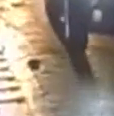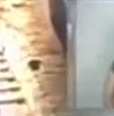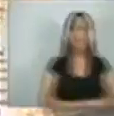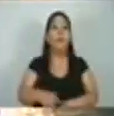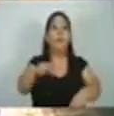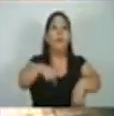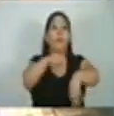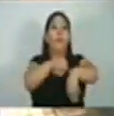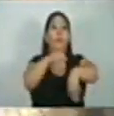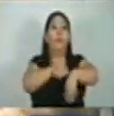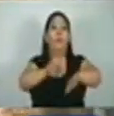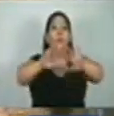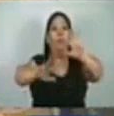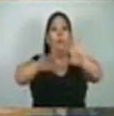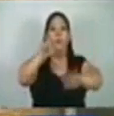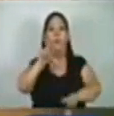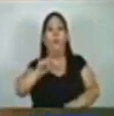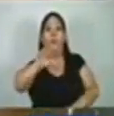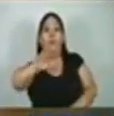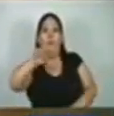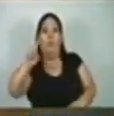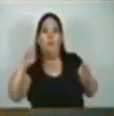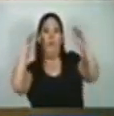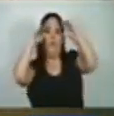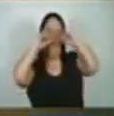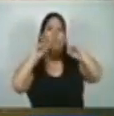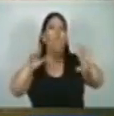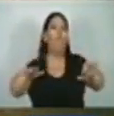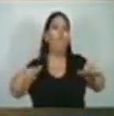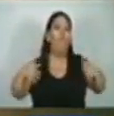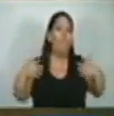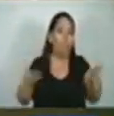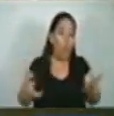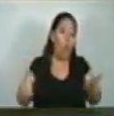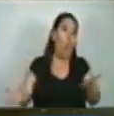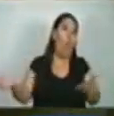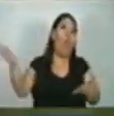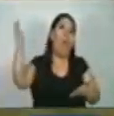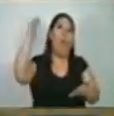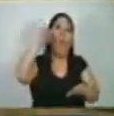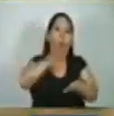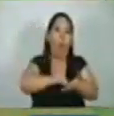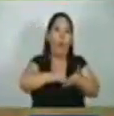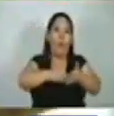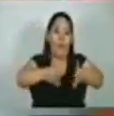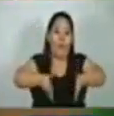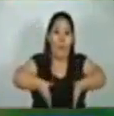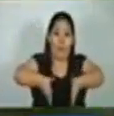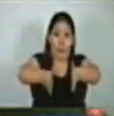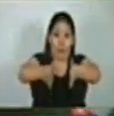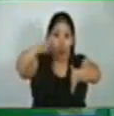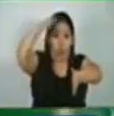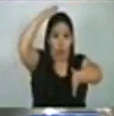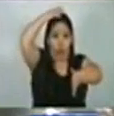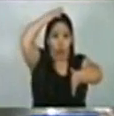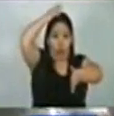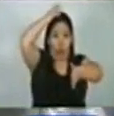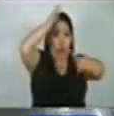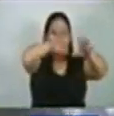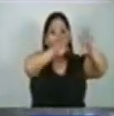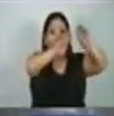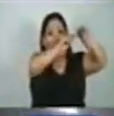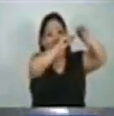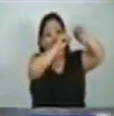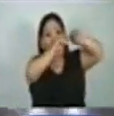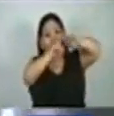Son las 8 de la noche con 31 minutos. Se ha reportado un nuevo derrumbe sobre la carretera Los Chorros.